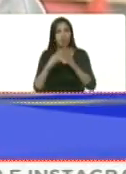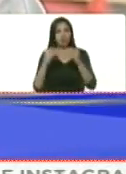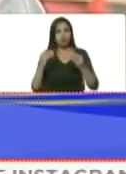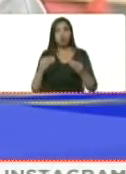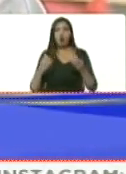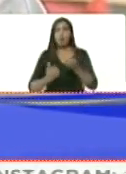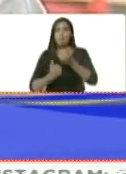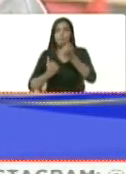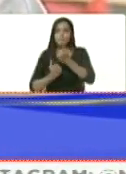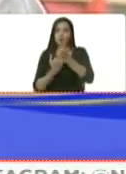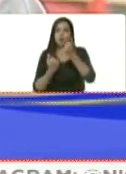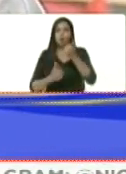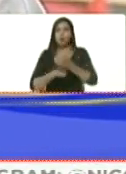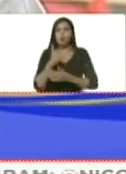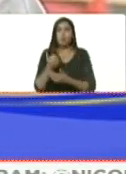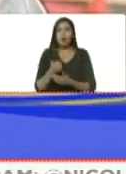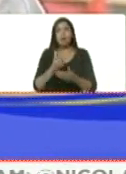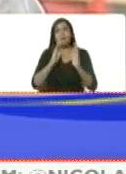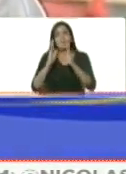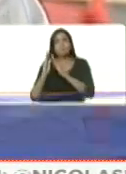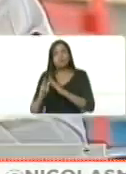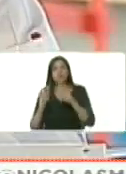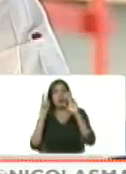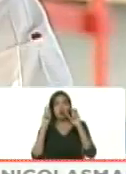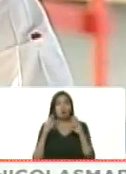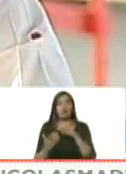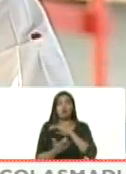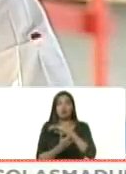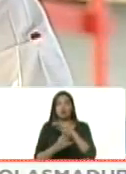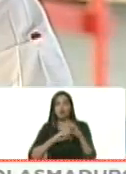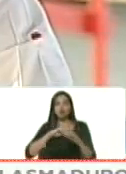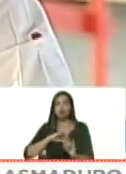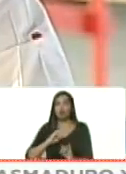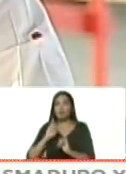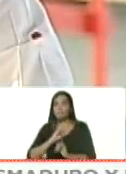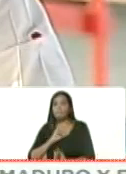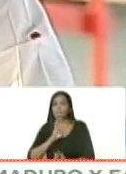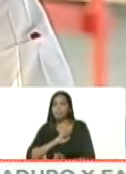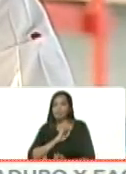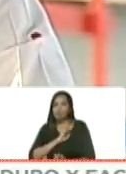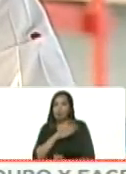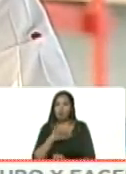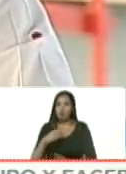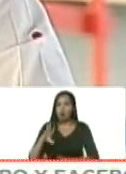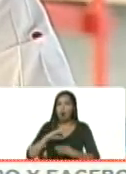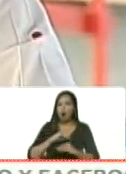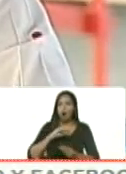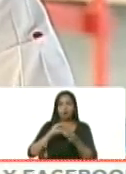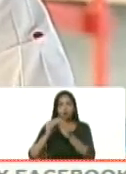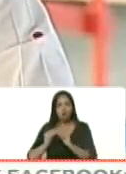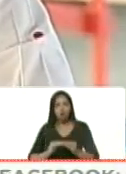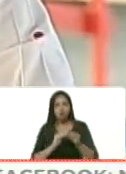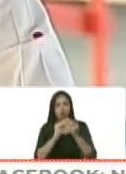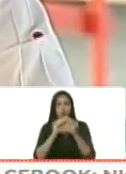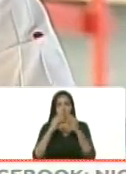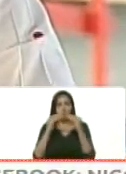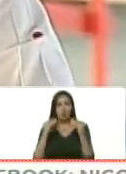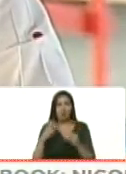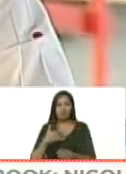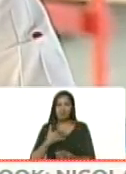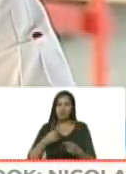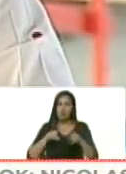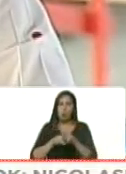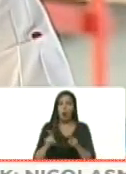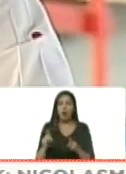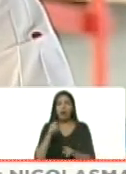de tecnología foránea, en constructoras de las nuevas tecnologías que nosotros debemos lograr, apropiándonos y mejorándolas. En este sentido,